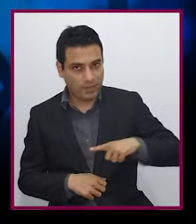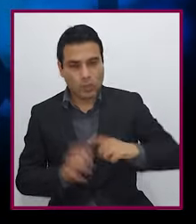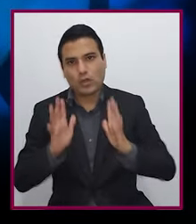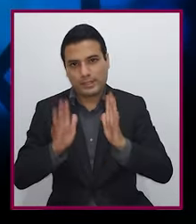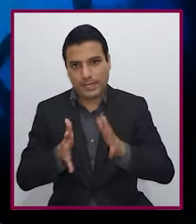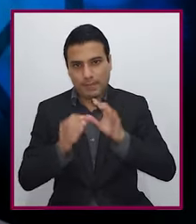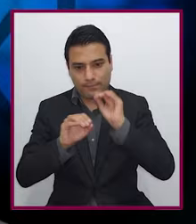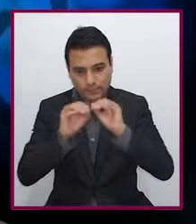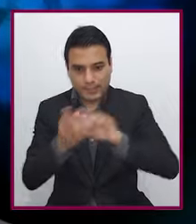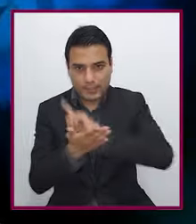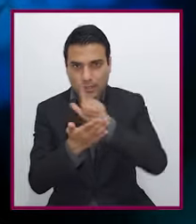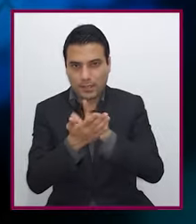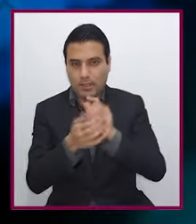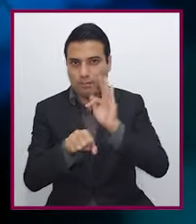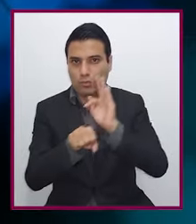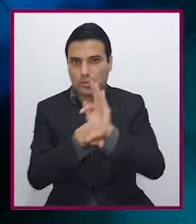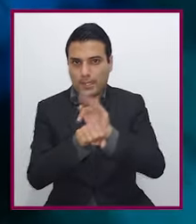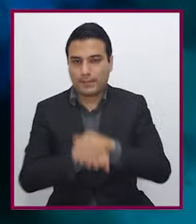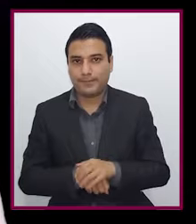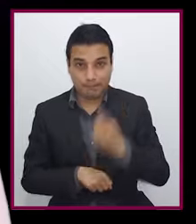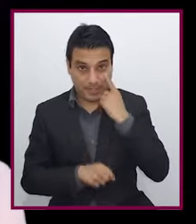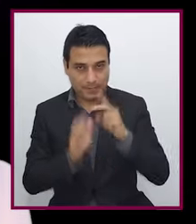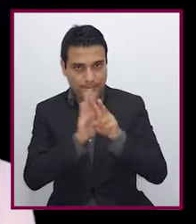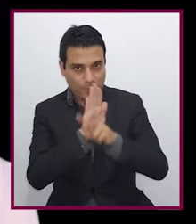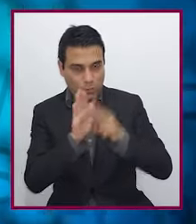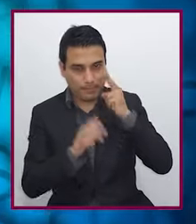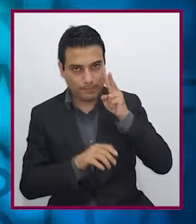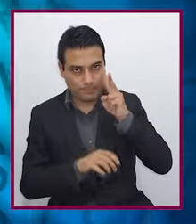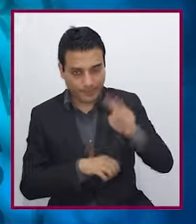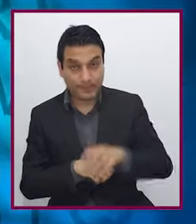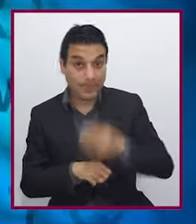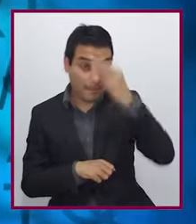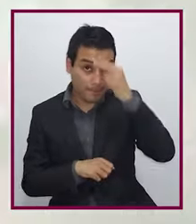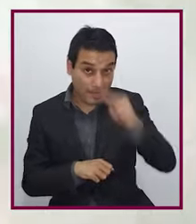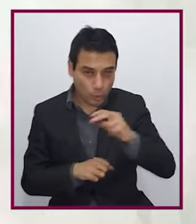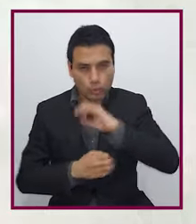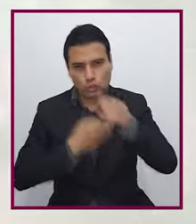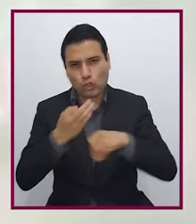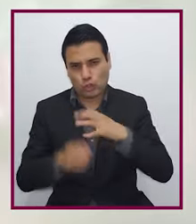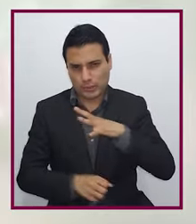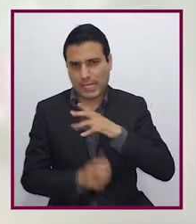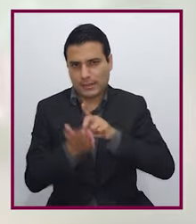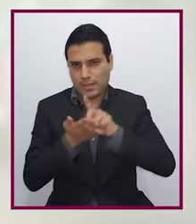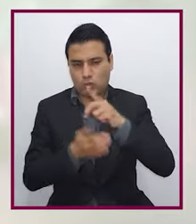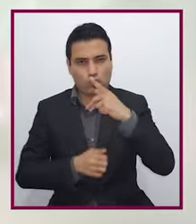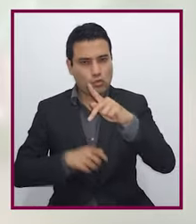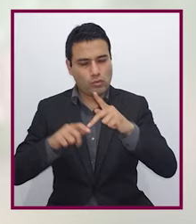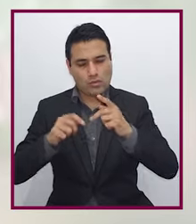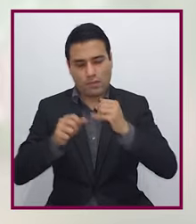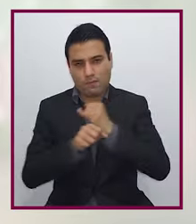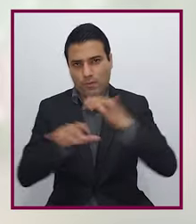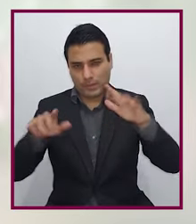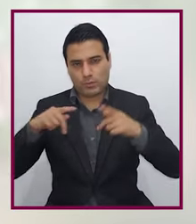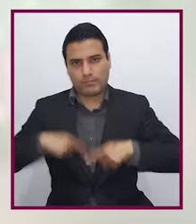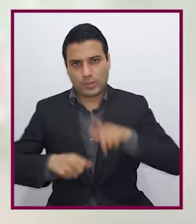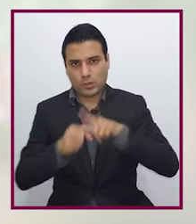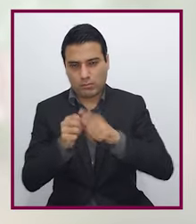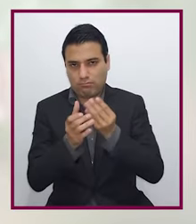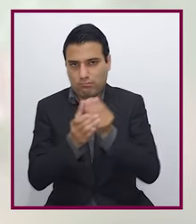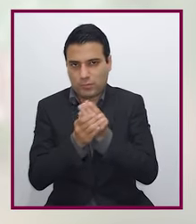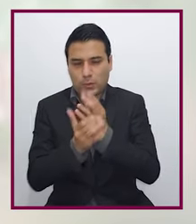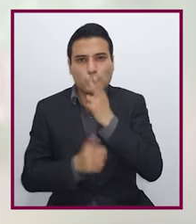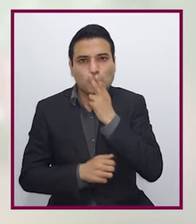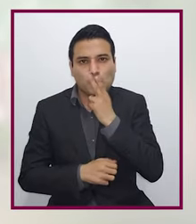Estado garantiza la protección de nuestros datos personales. ¿Cómo? Te enseño con este video. En México, todos tenemos derecho a que nuestros datos personales